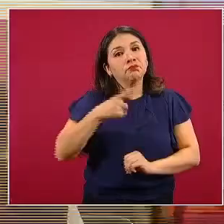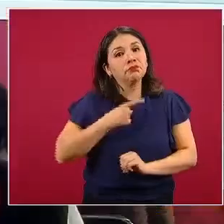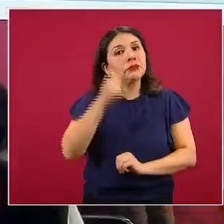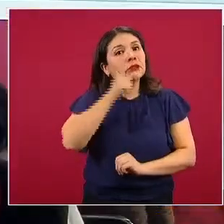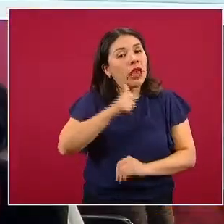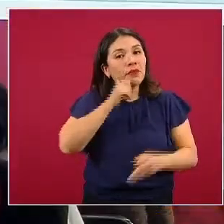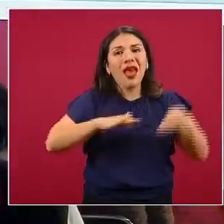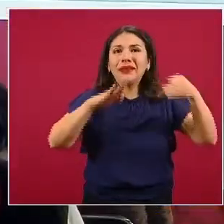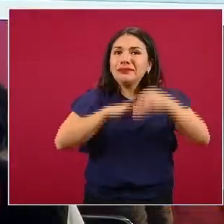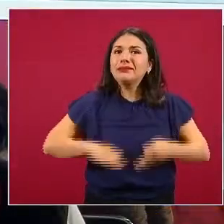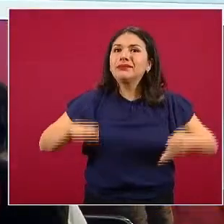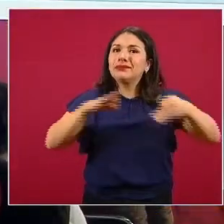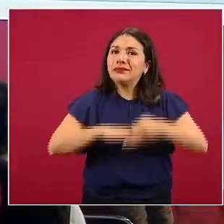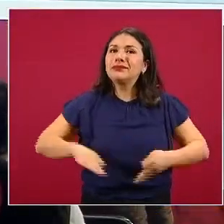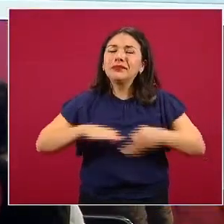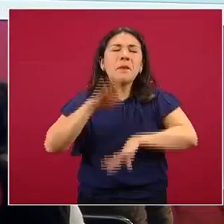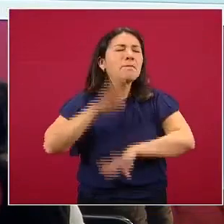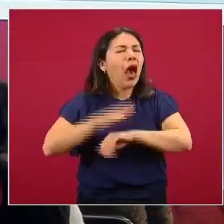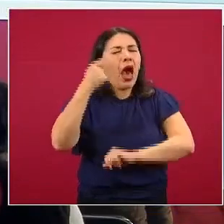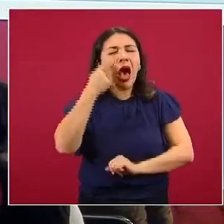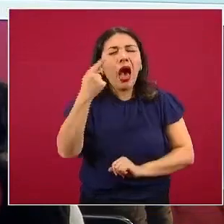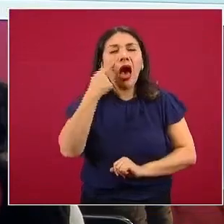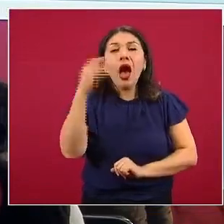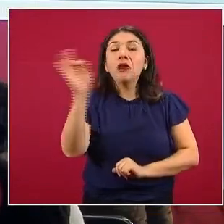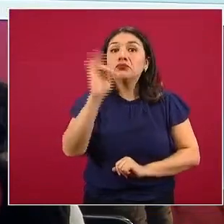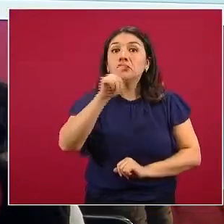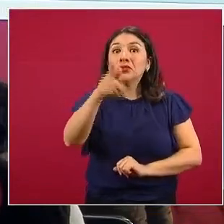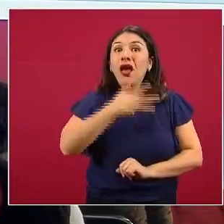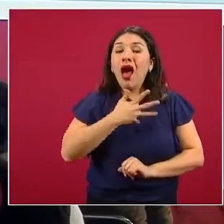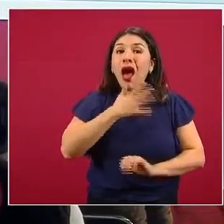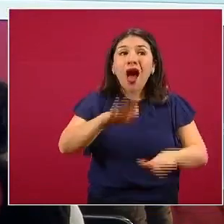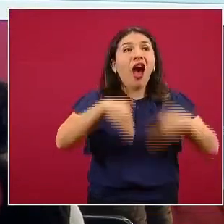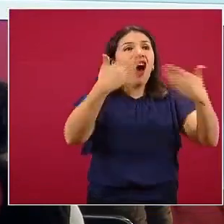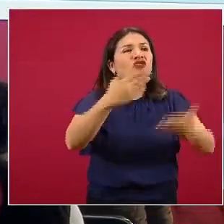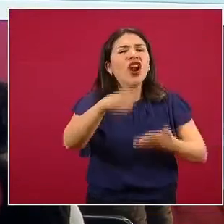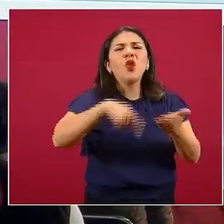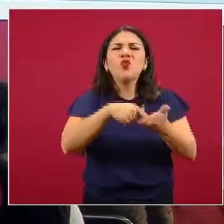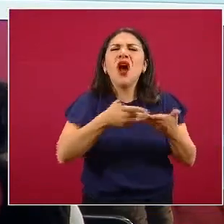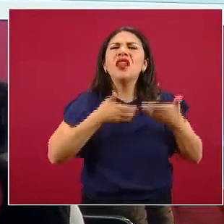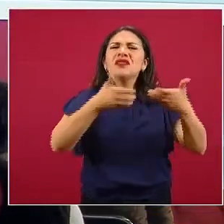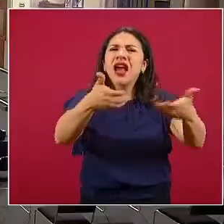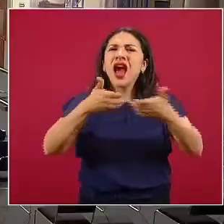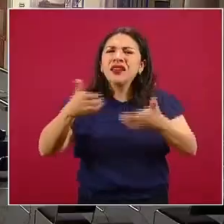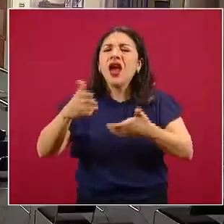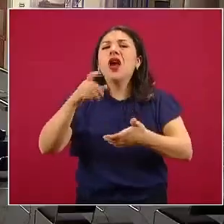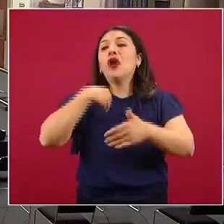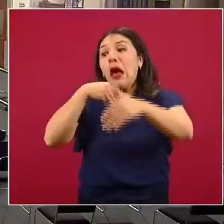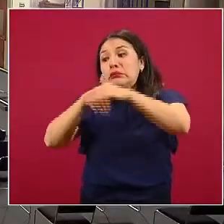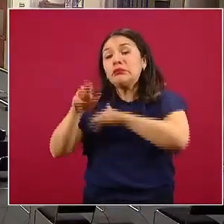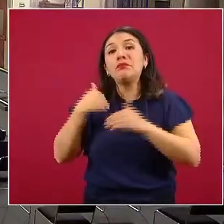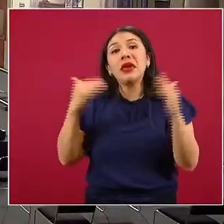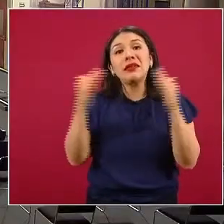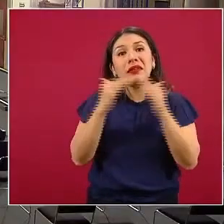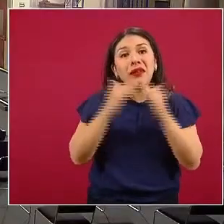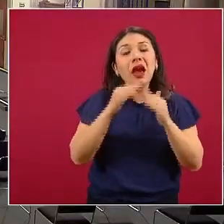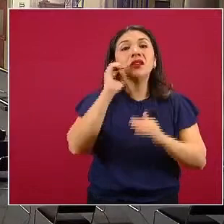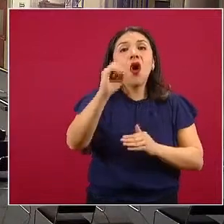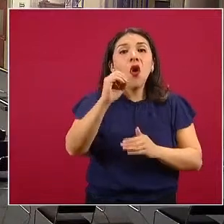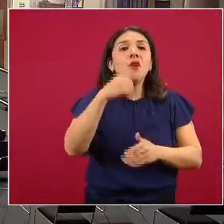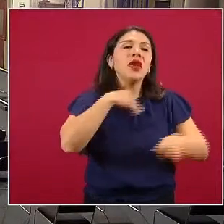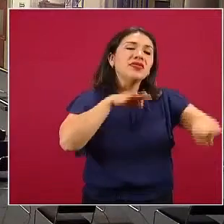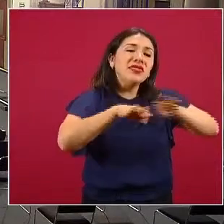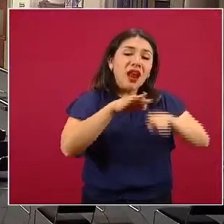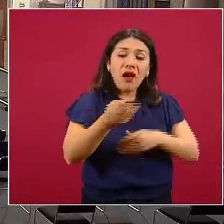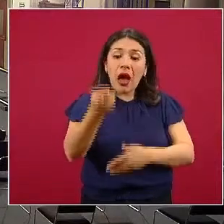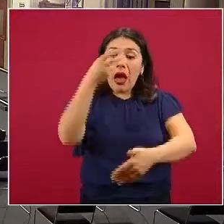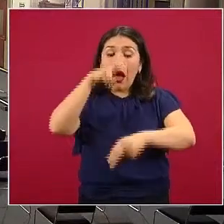manera constante, sobre todo cuando hemos estado en espacios públicos y vamos a regresar al hogar o vamos a regresar a nuestro espacio